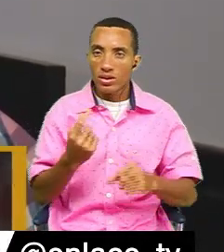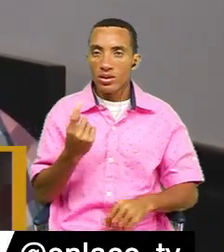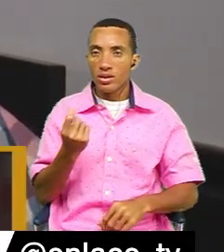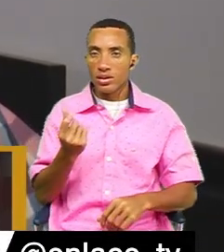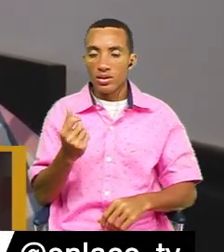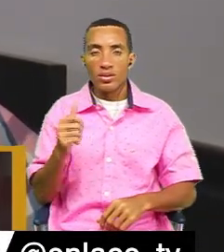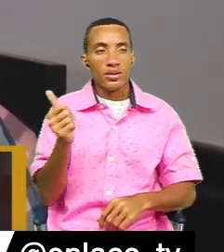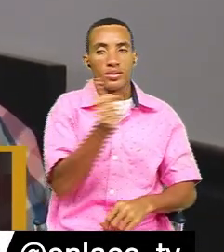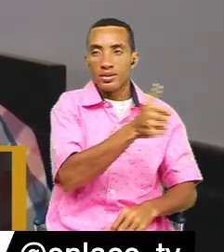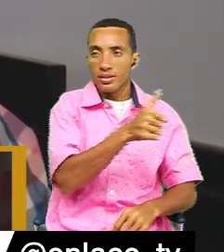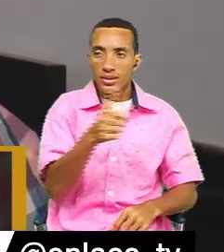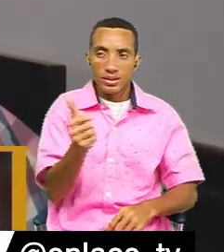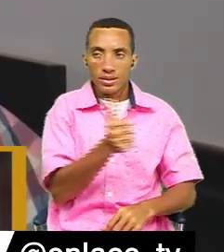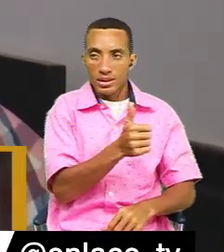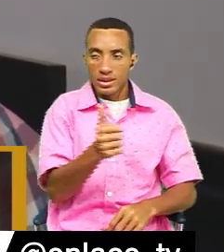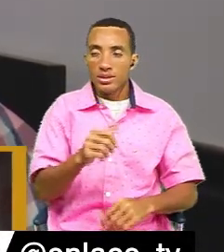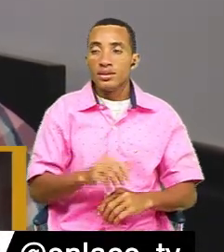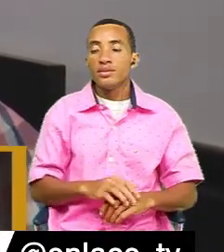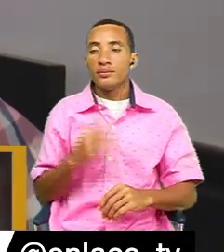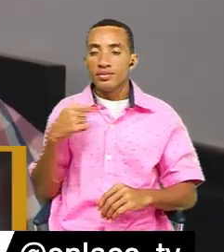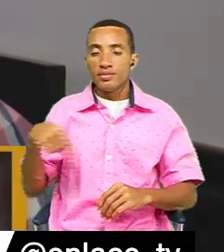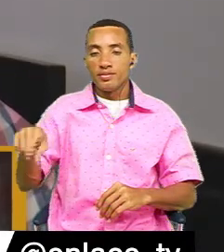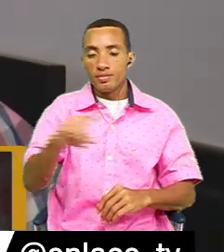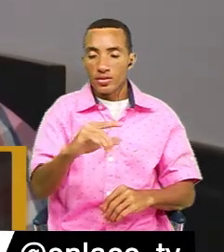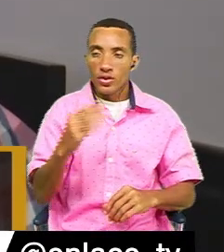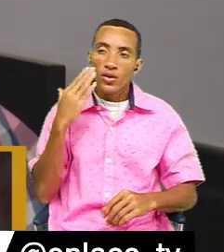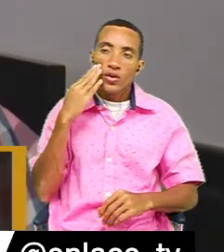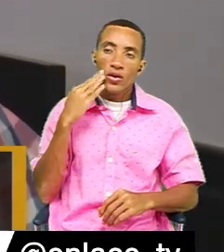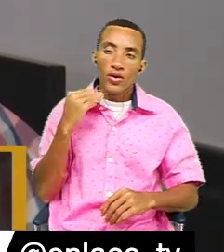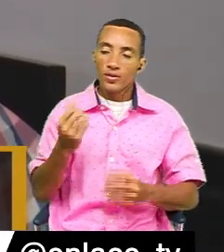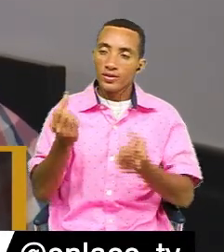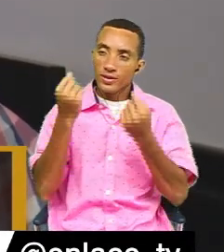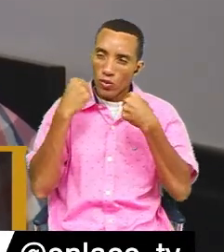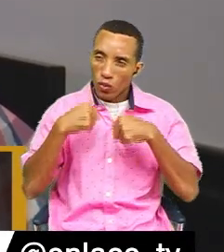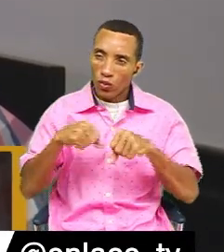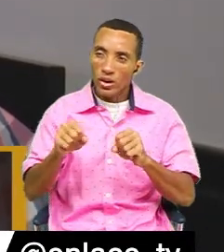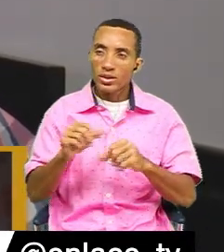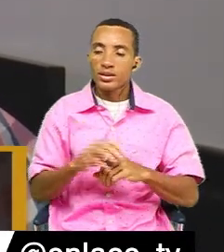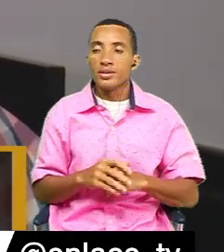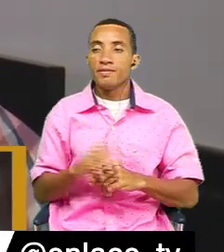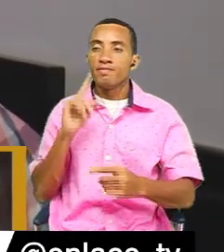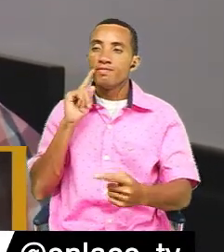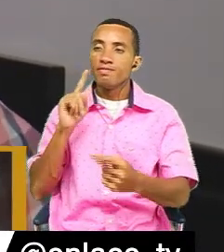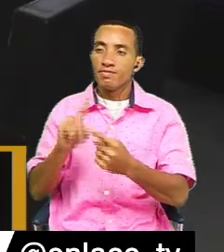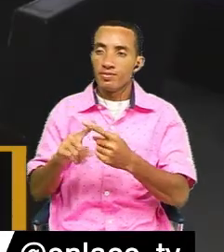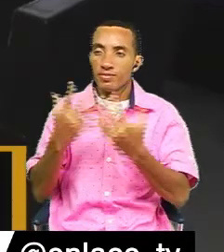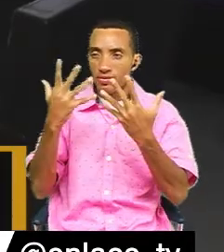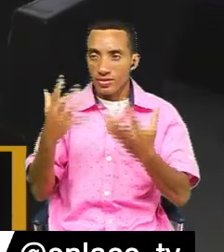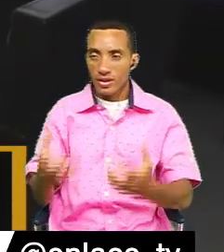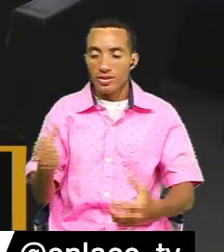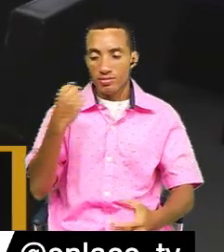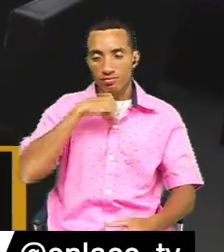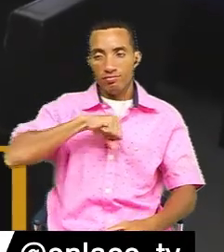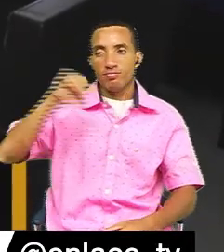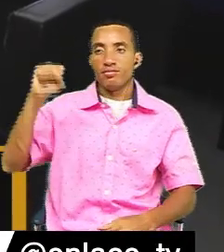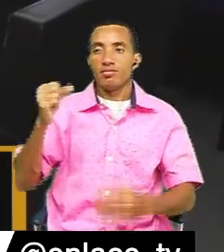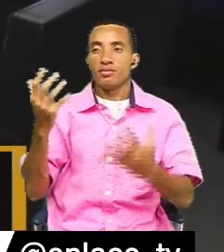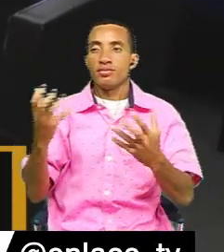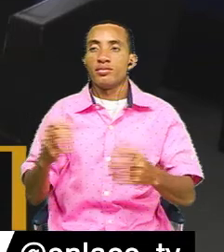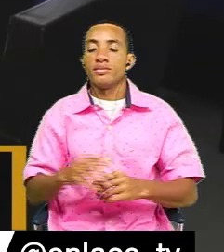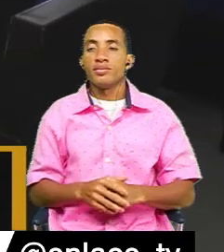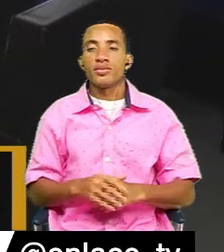eso, concientizando a los muchachos de ese gran esfuerzo que vamos a hacer y con el objetivo único de llevarnos el botín para Bucaramanga. Bueno, ¿cuáles